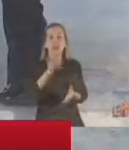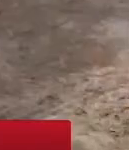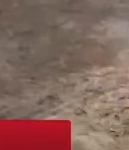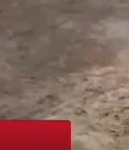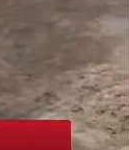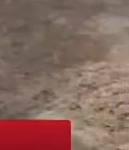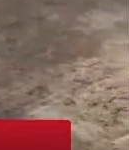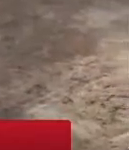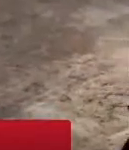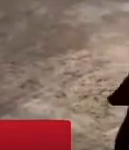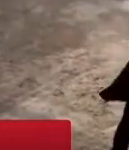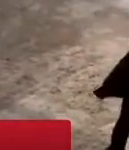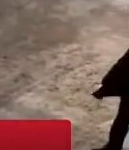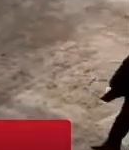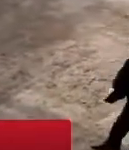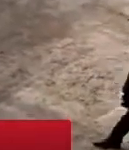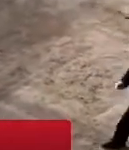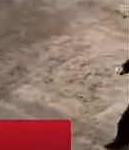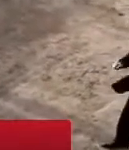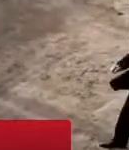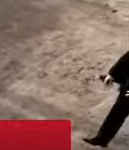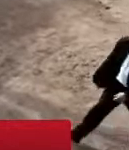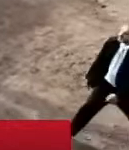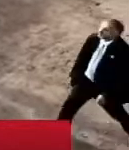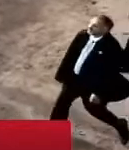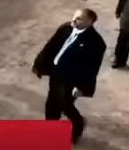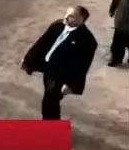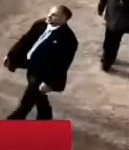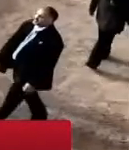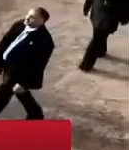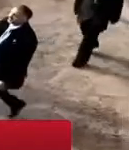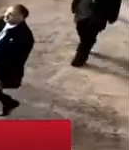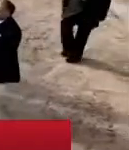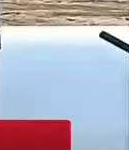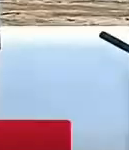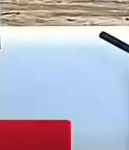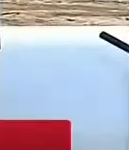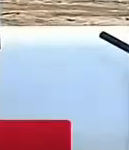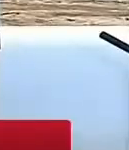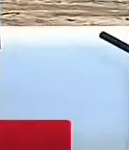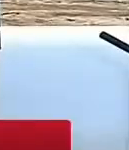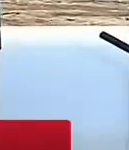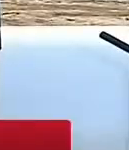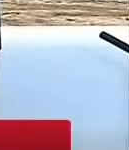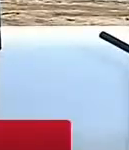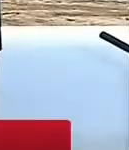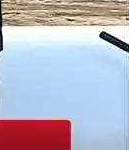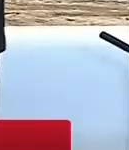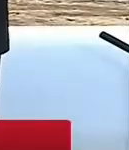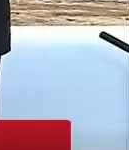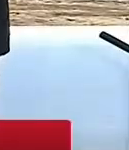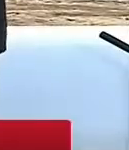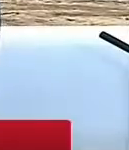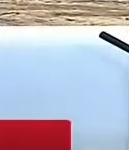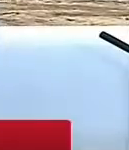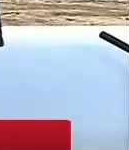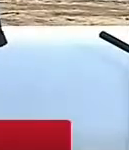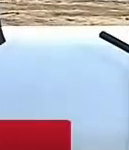continúa. Claro, sí, mirá, ahí está, ahí está. A la nada misma. Sí, claro. ¿A dónde va a ir el gas? Sí, nada, porque...